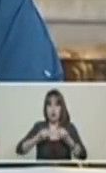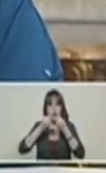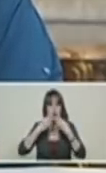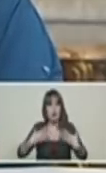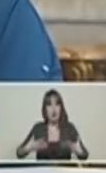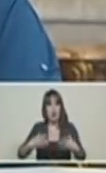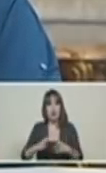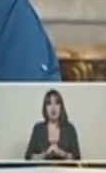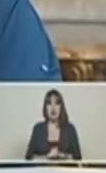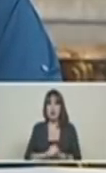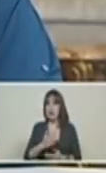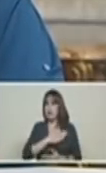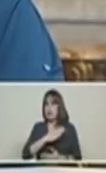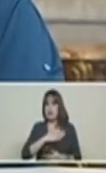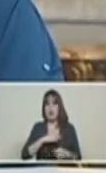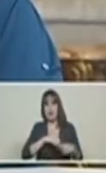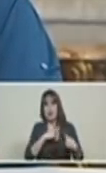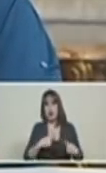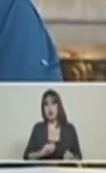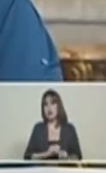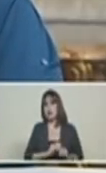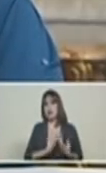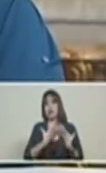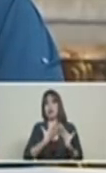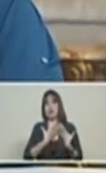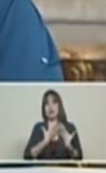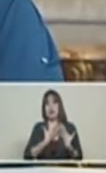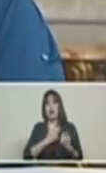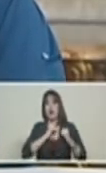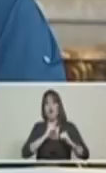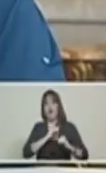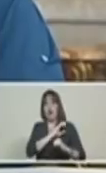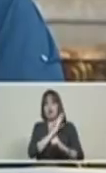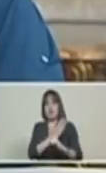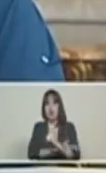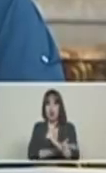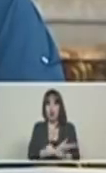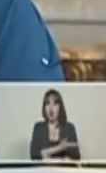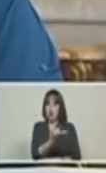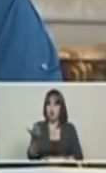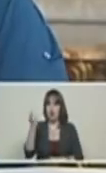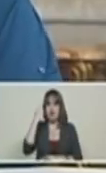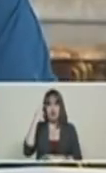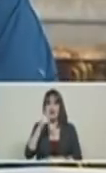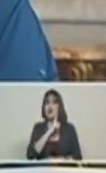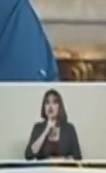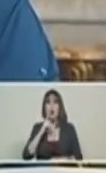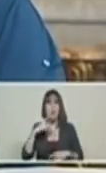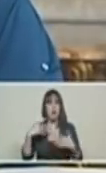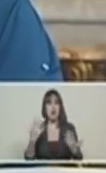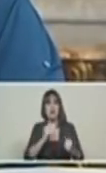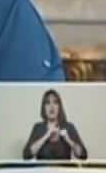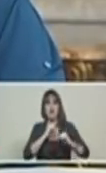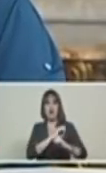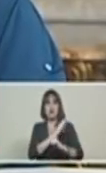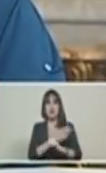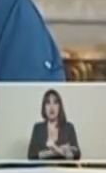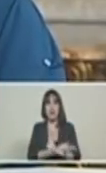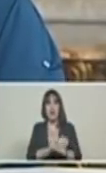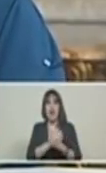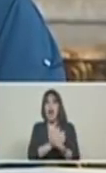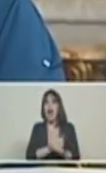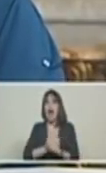tengo siempre aquí dentro de mi corazón una gran fuerza. ¿Y ustedes saben cómo se llama esa fuerza? El